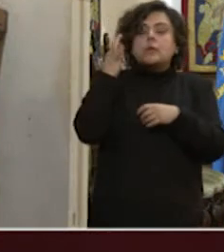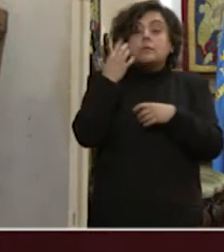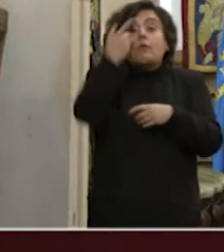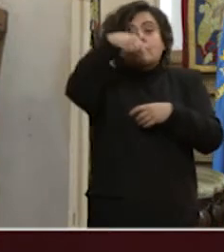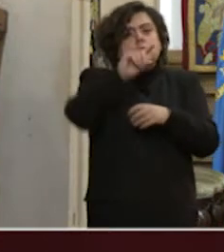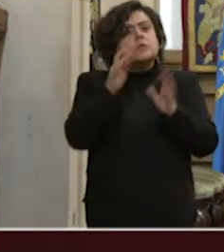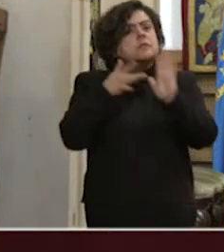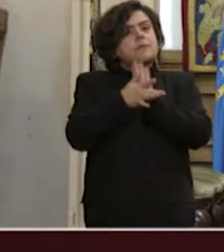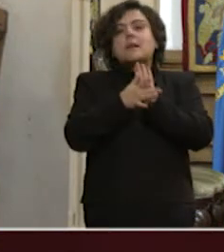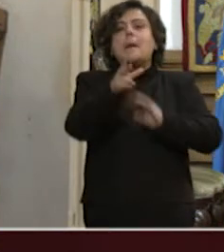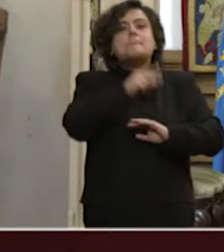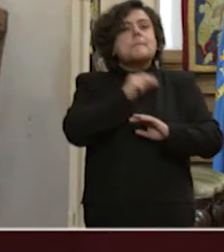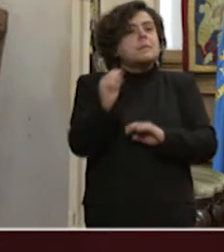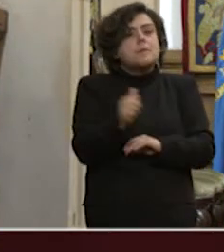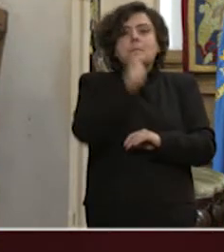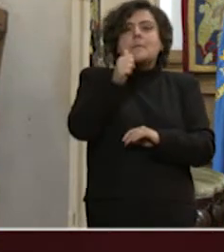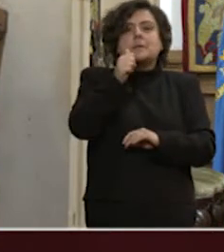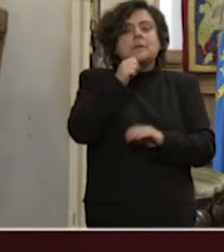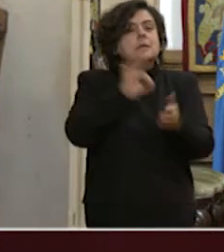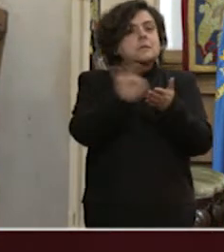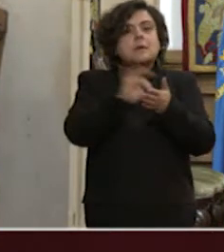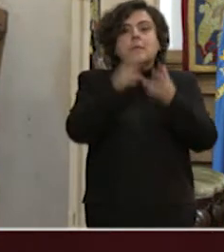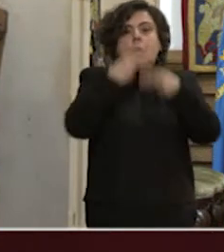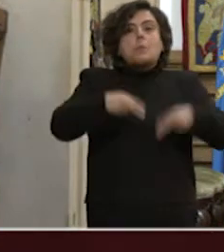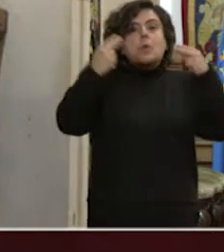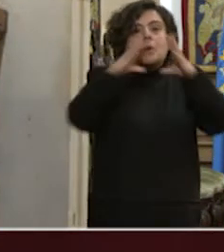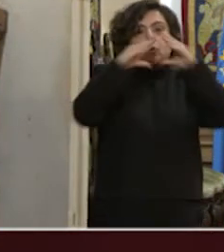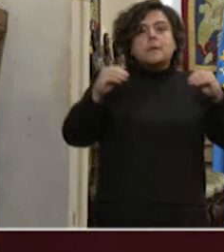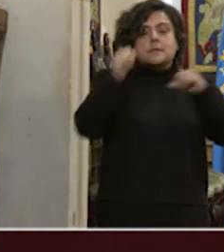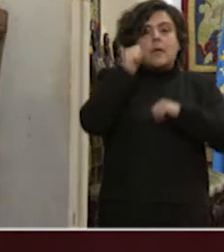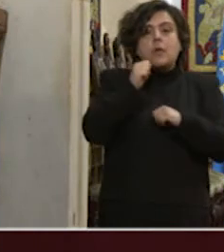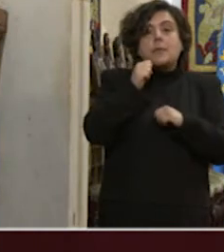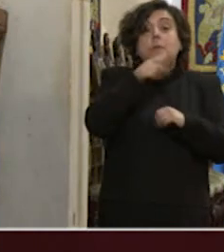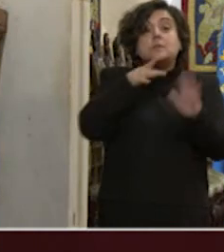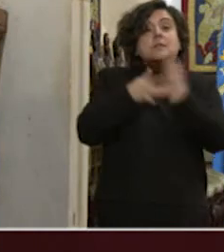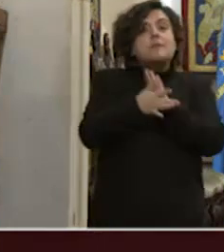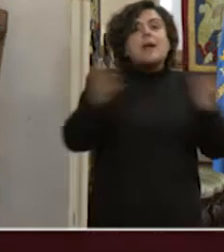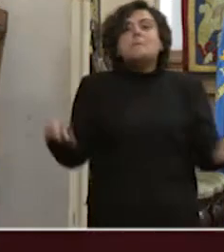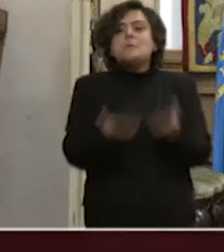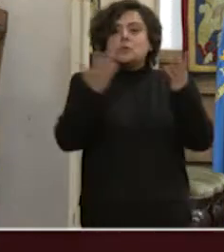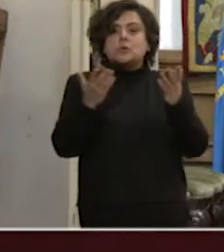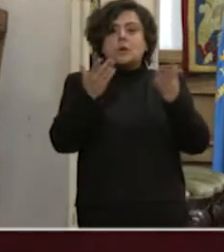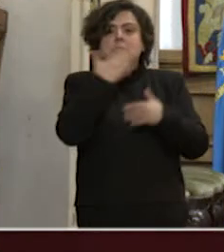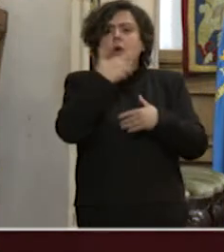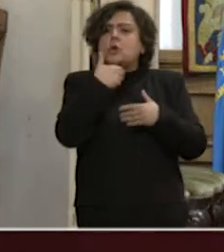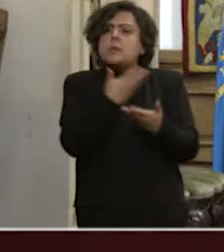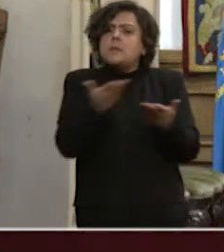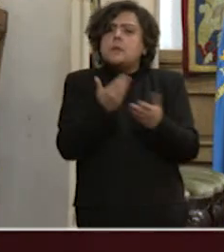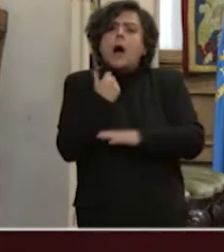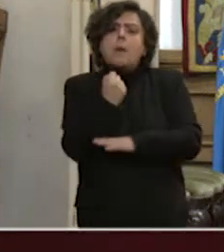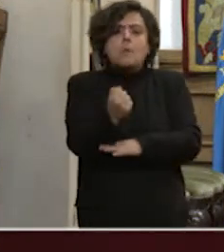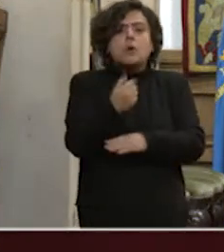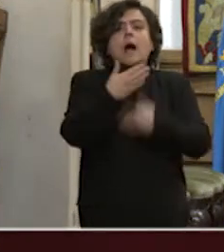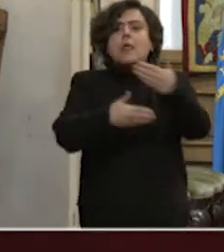mayor recompensa al servicio público que desarrolla la Universidad de Oviedo, porque sois impulsores del conocimiento que debe contribuir